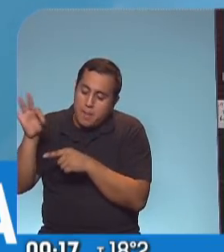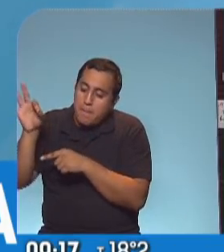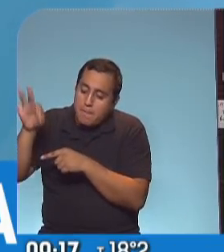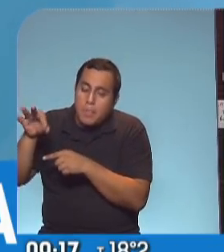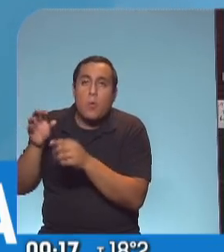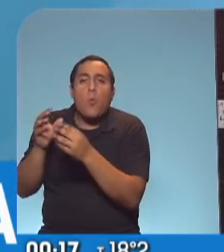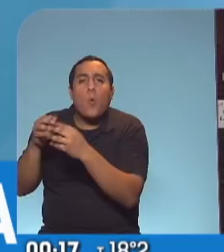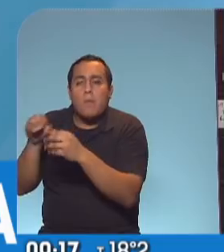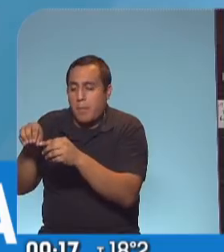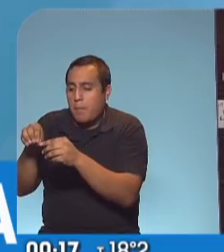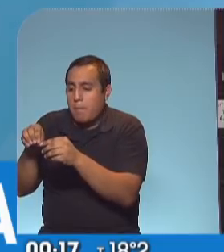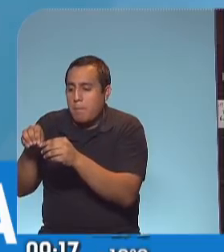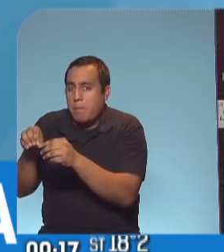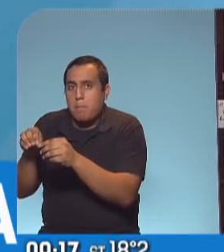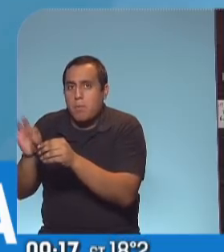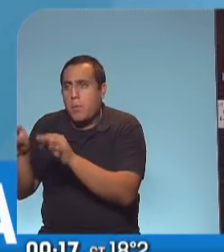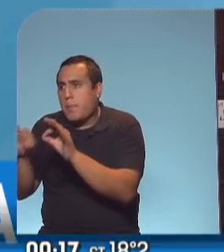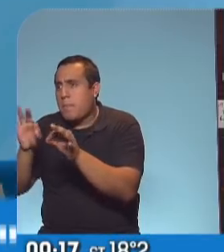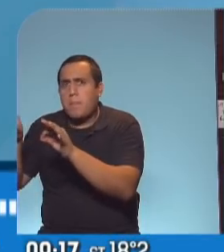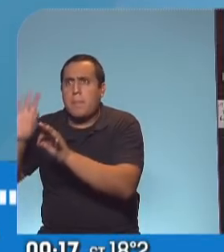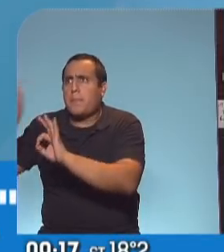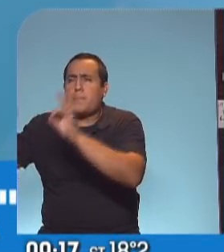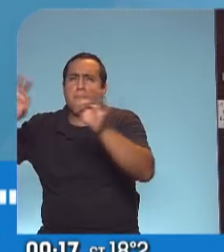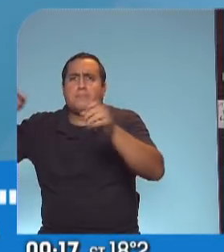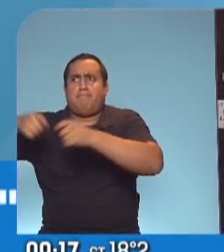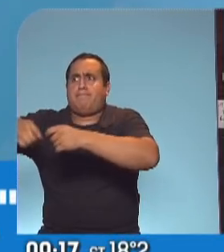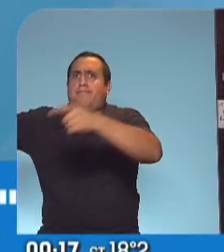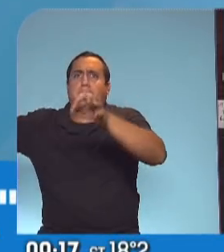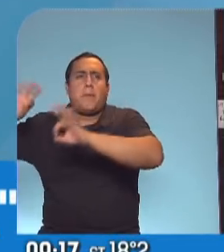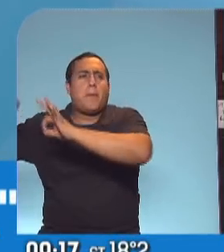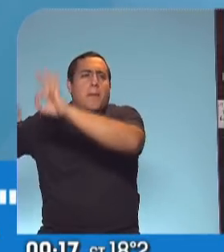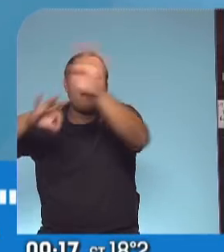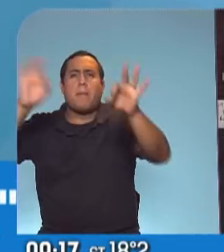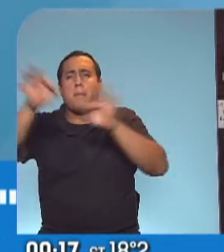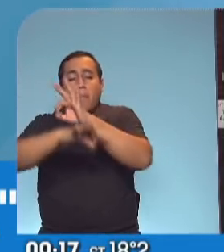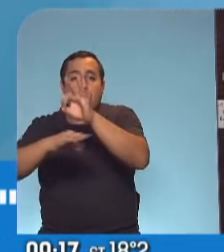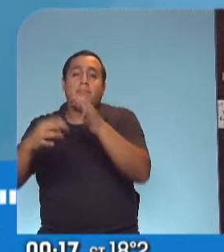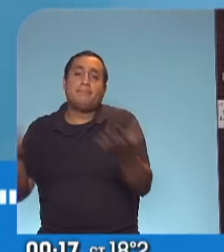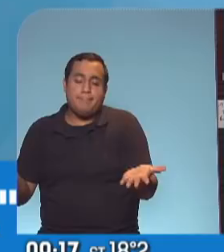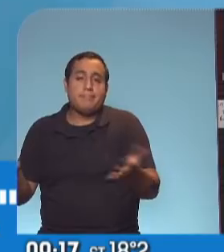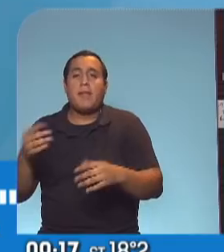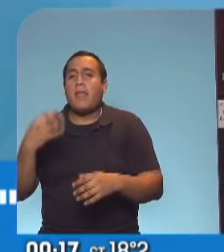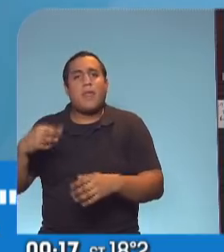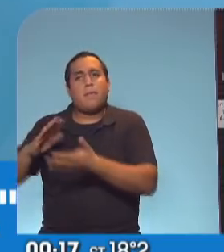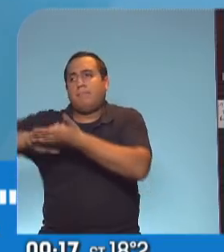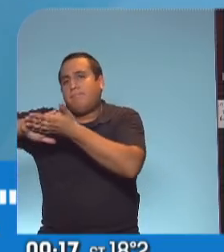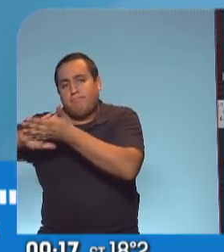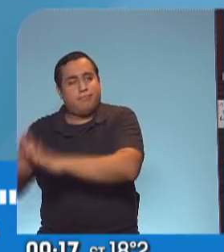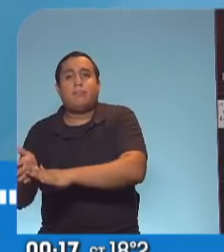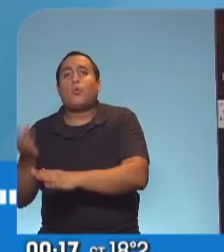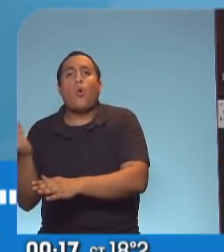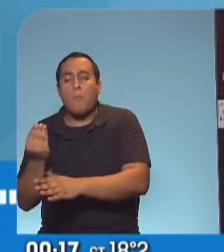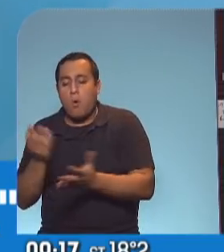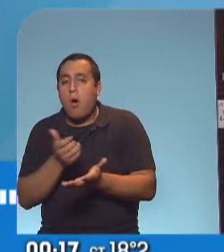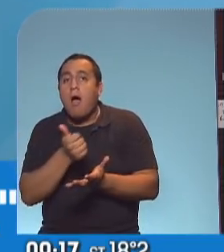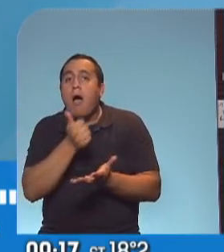la proliferación de este vector. Como recomendaciones generales queremos decir que tenemos que eliminar todos los recipientes en